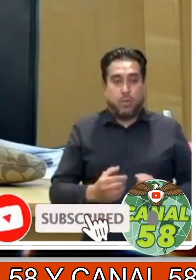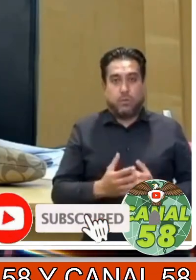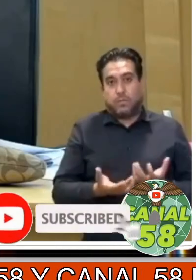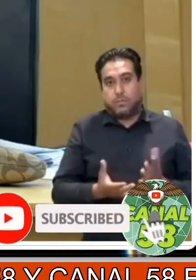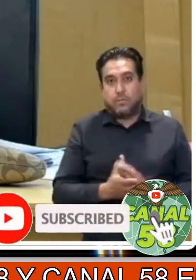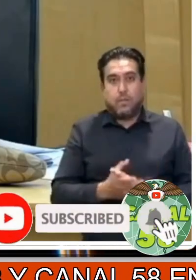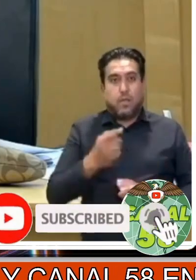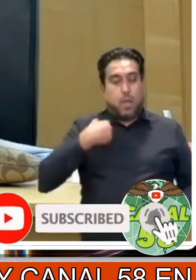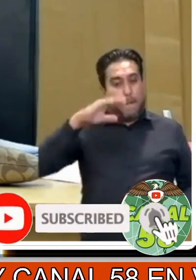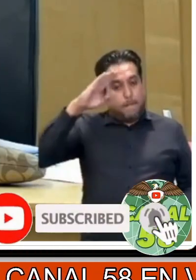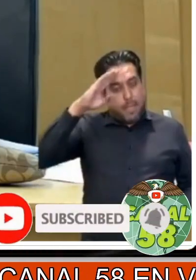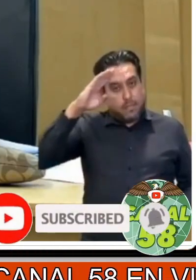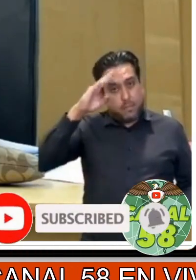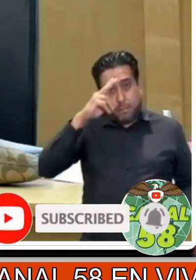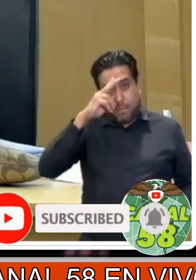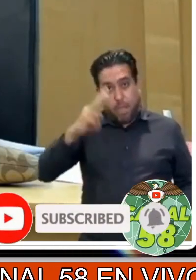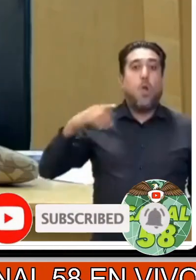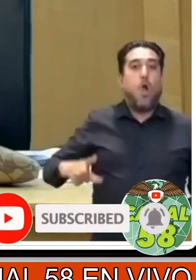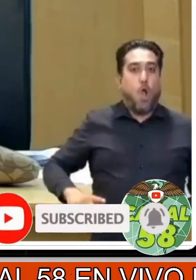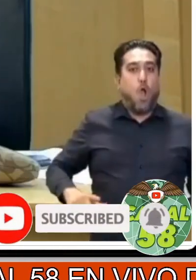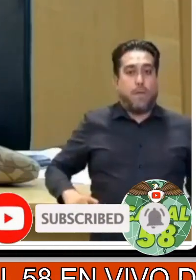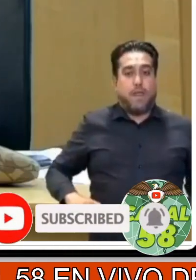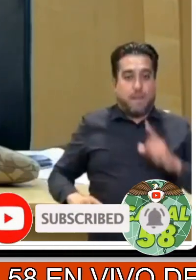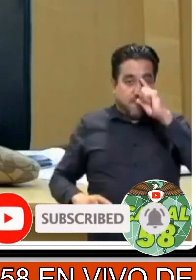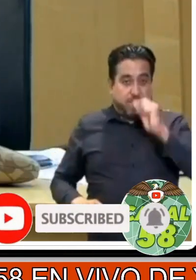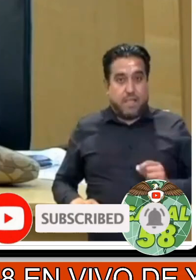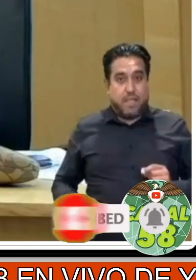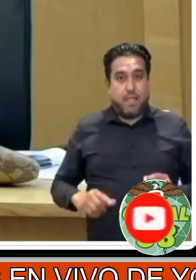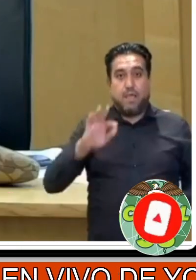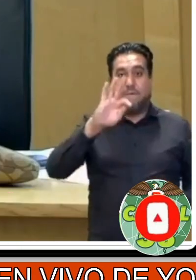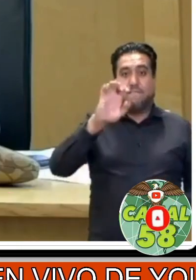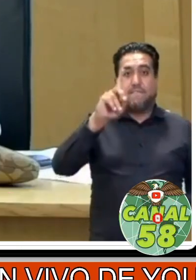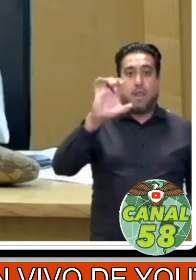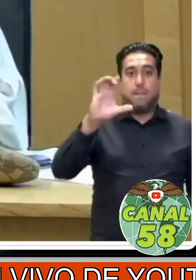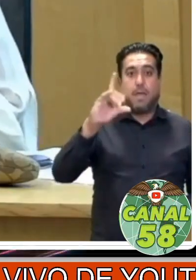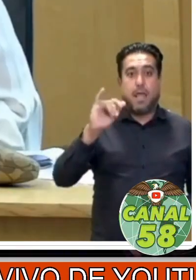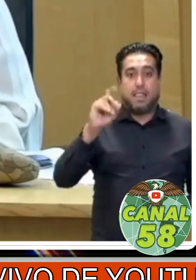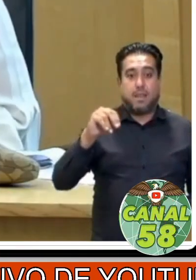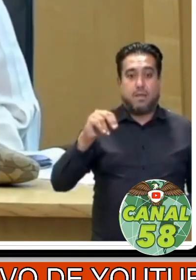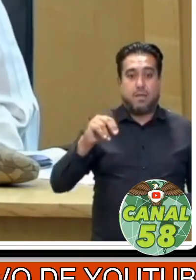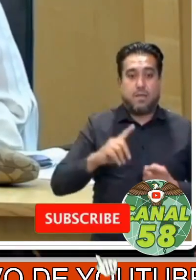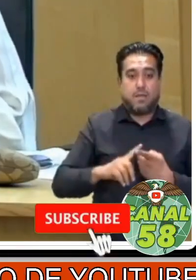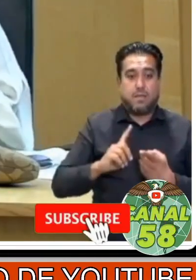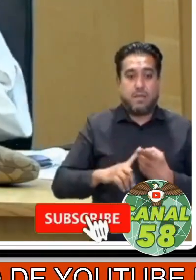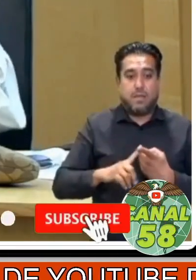de delincuencia va más allá de eso. El presidente Felipe Calderón